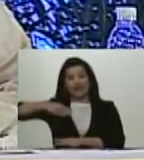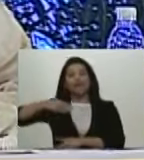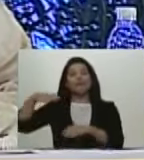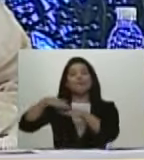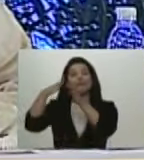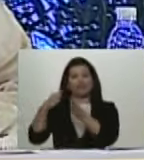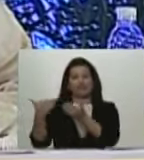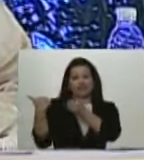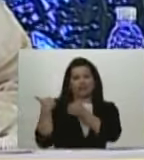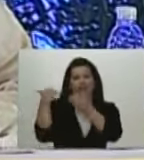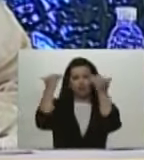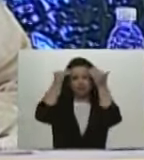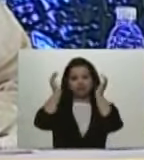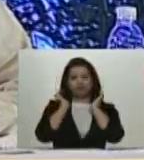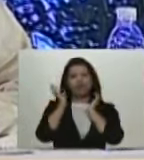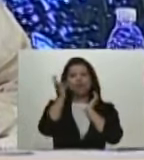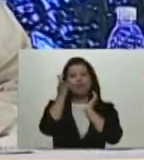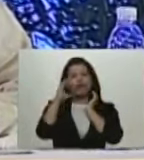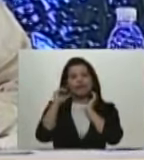Bolívar